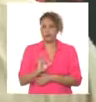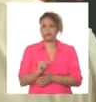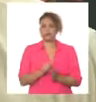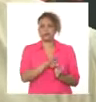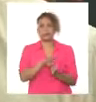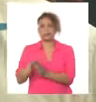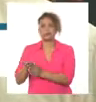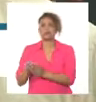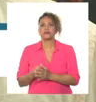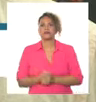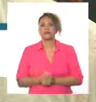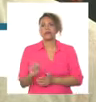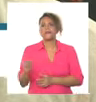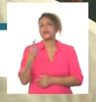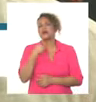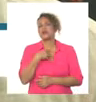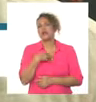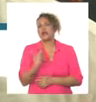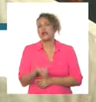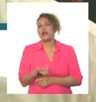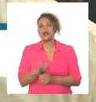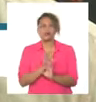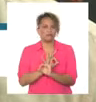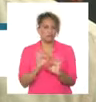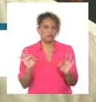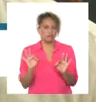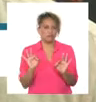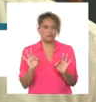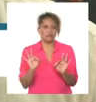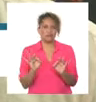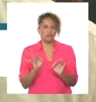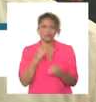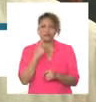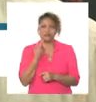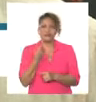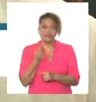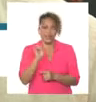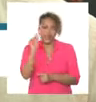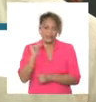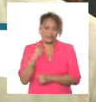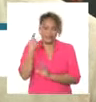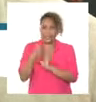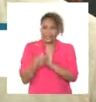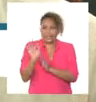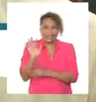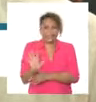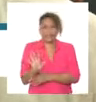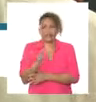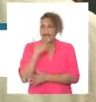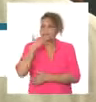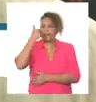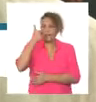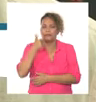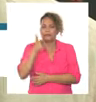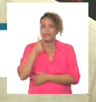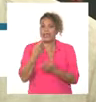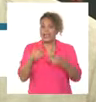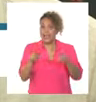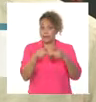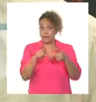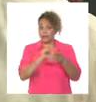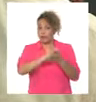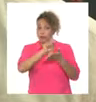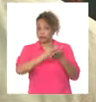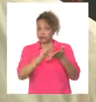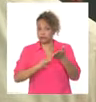singular en primer lugar por lo original de Marta Valdés. Las melodías de Marta, a pesar